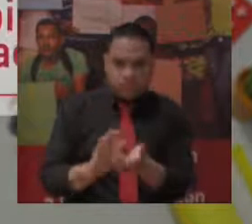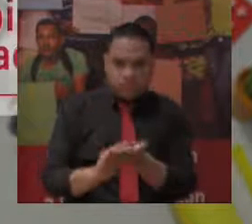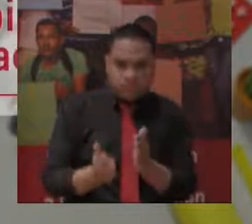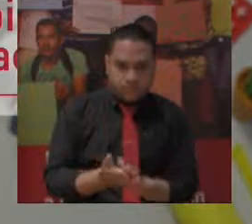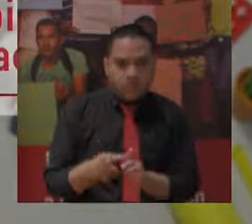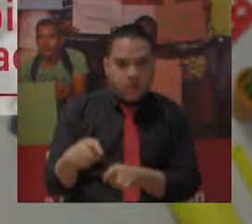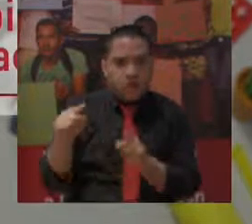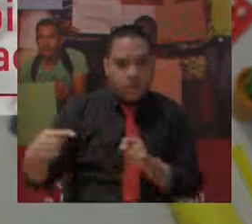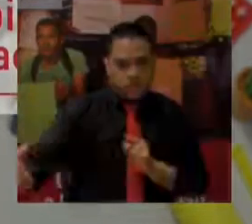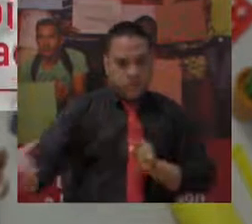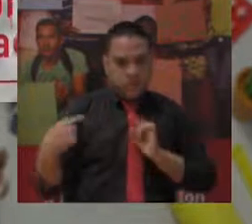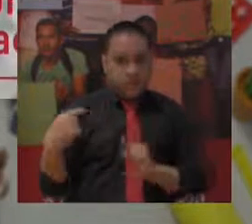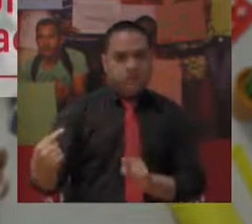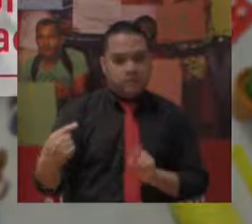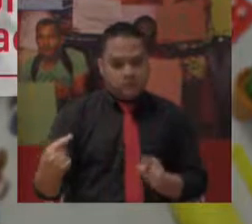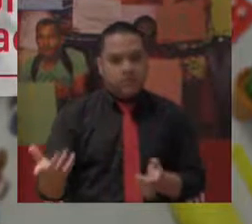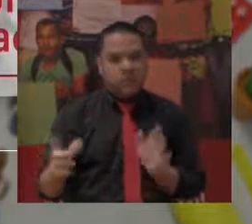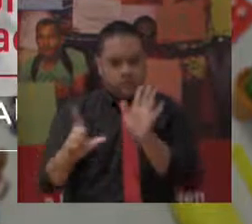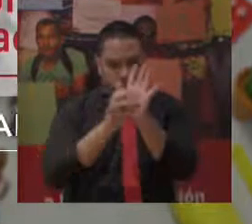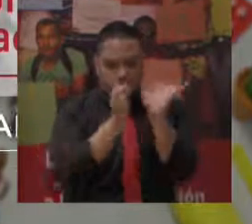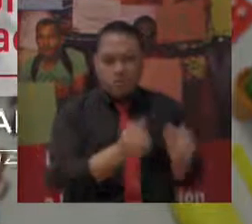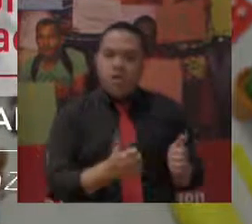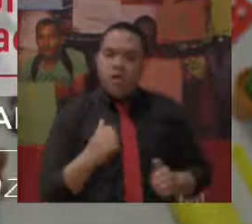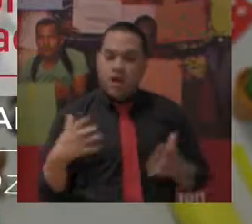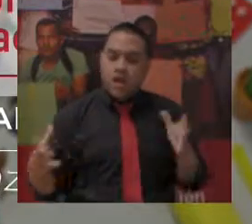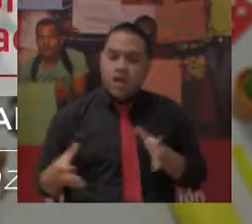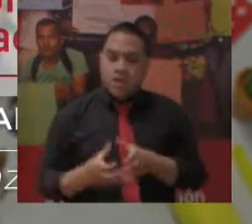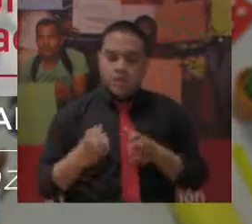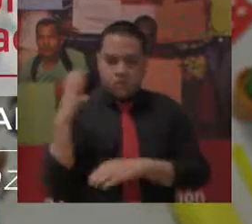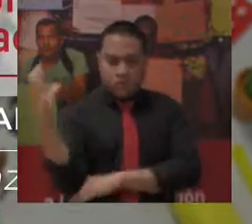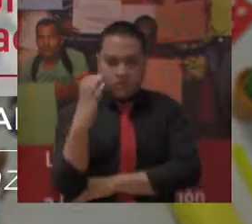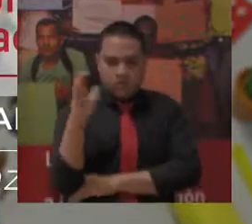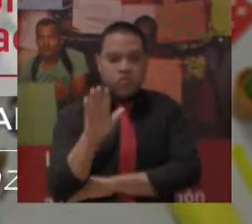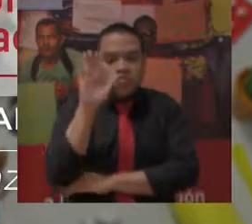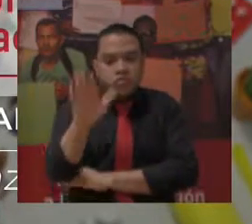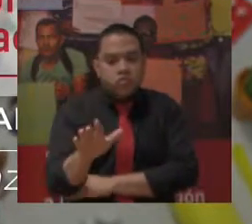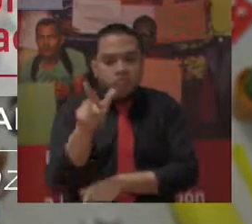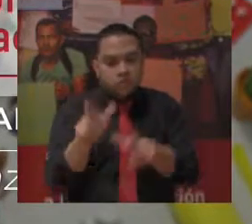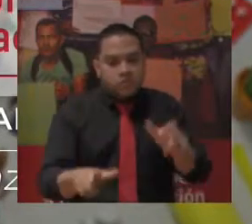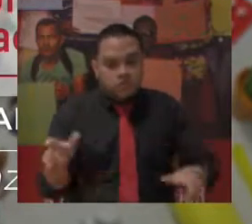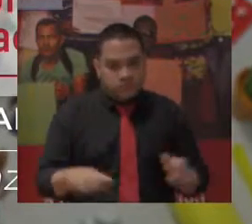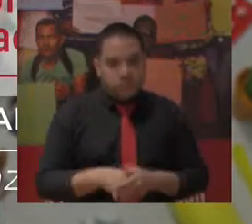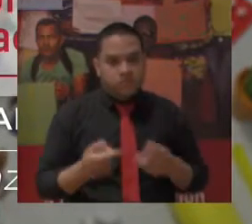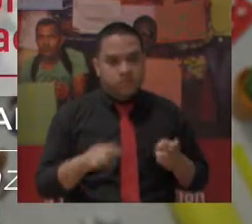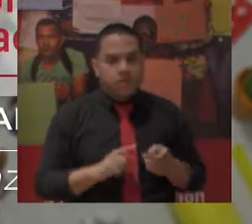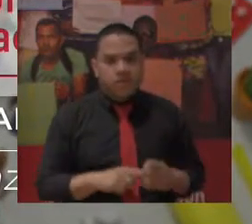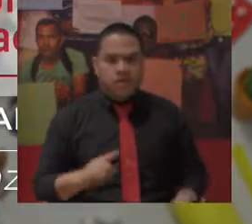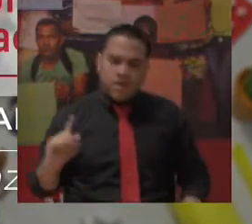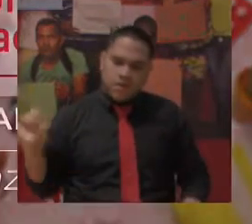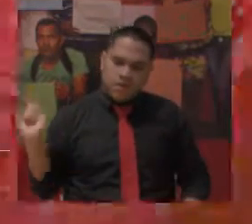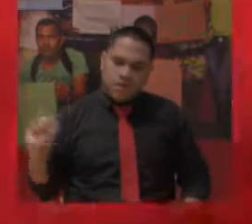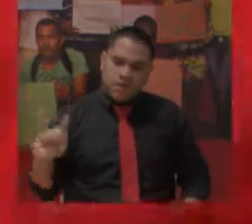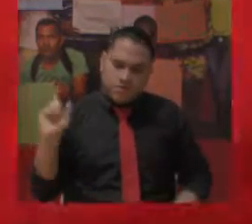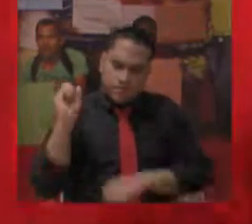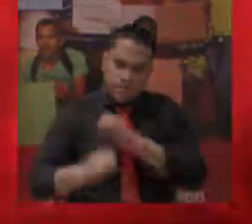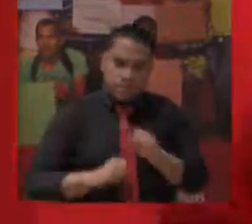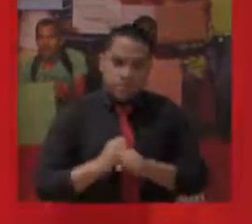legalidad. Agencia Colombiana para la Reintegración de Personas y Grupos Alzados en Armas. Más de 13 años construyendo